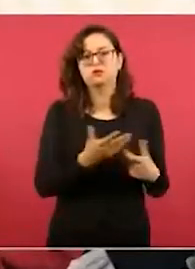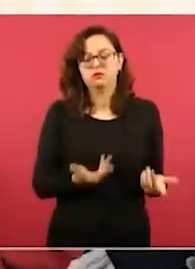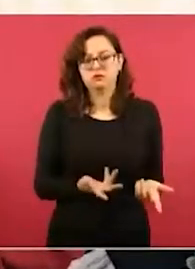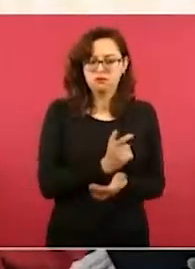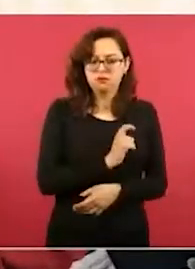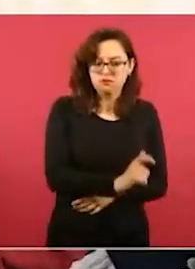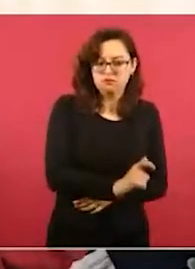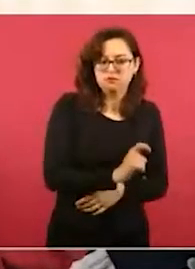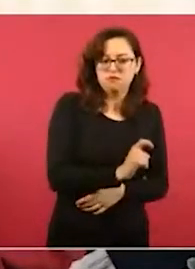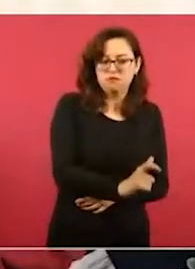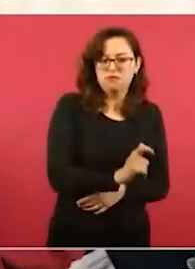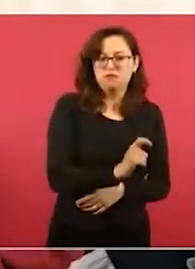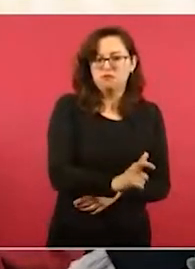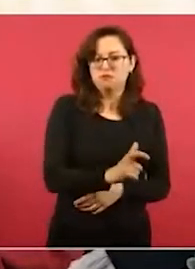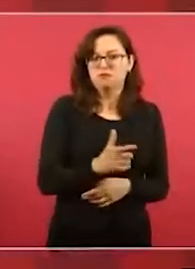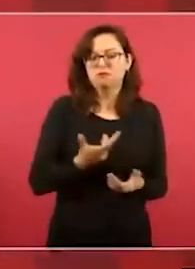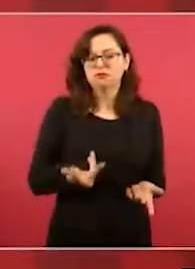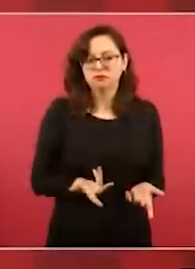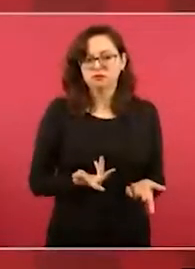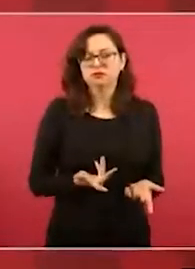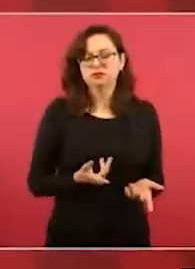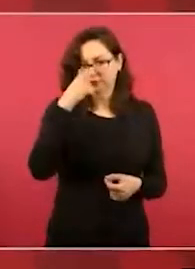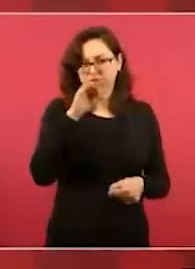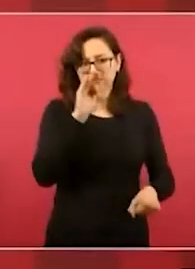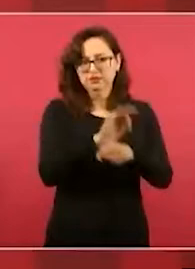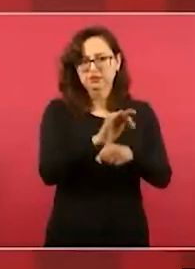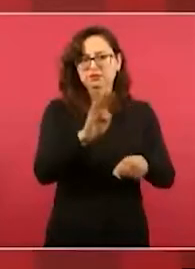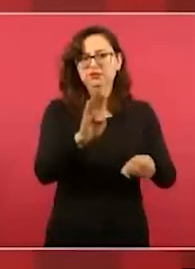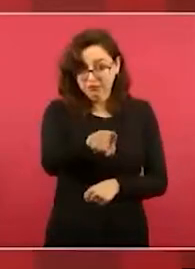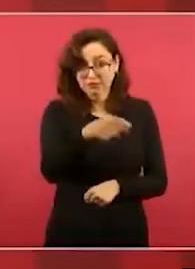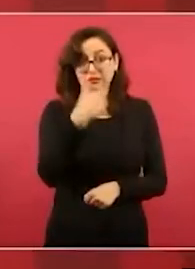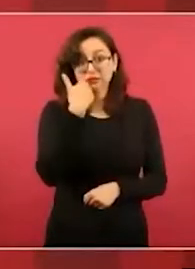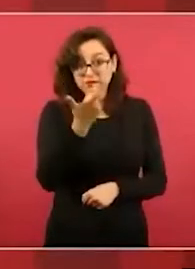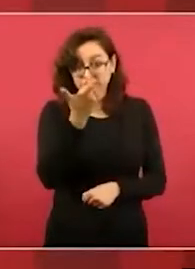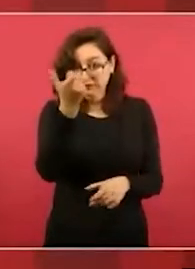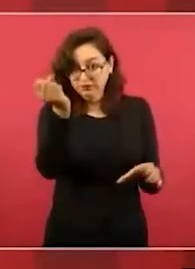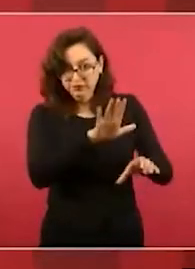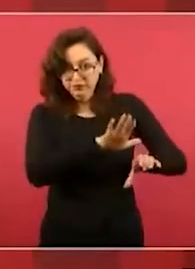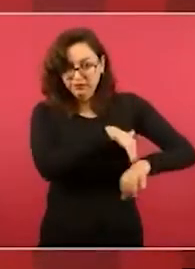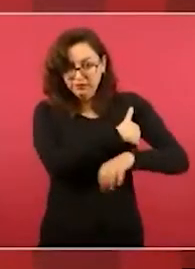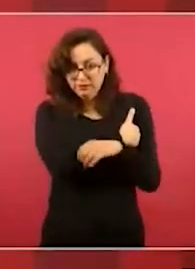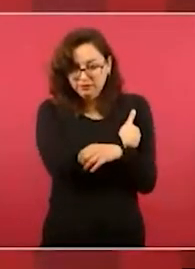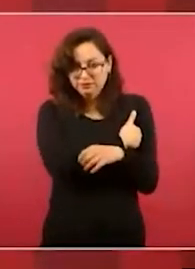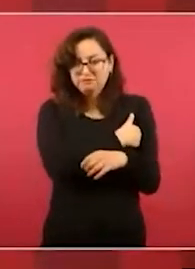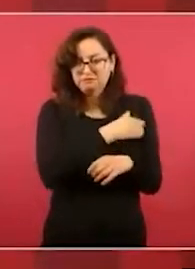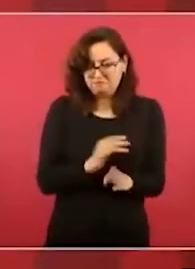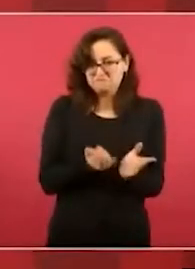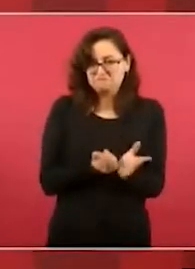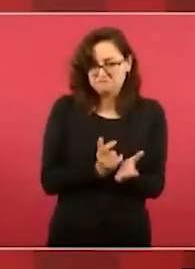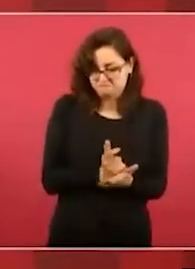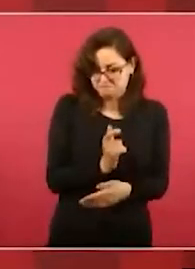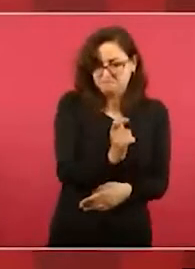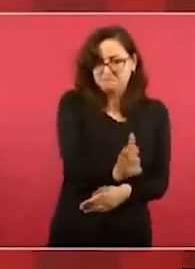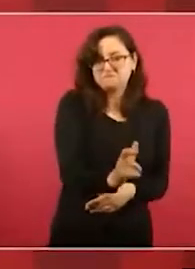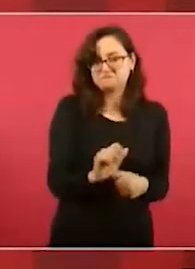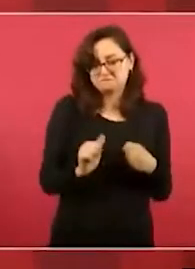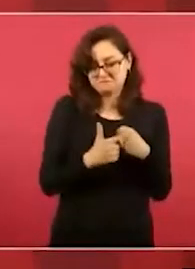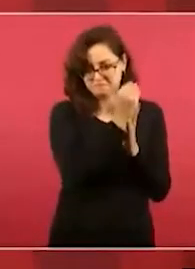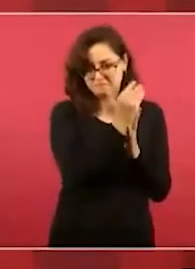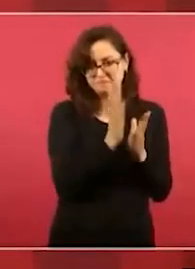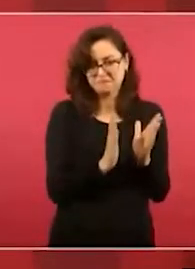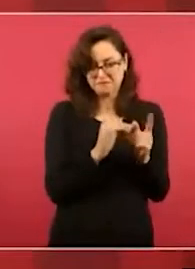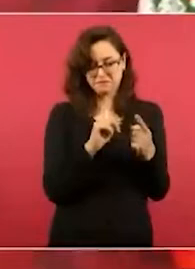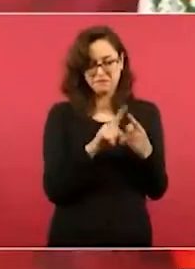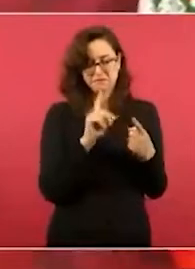pague bien, el interés más alto por sus ahorros. Esa es una función. Otra función es la que ya lleva a